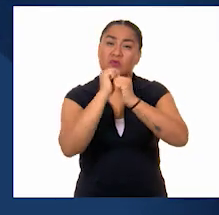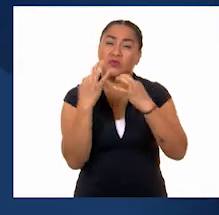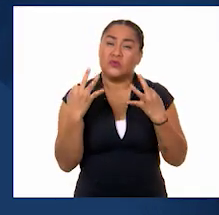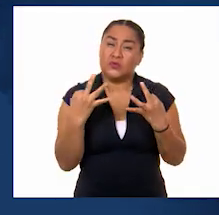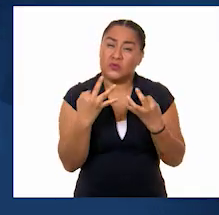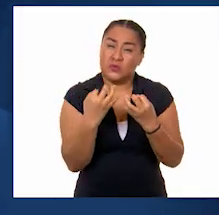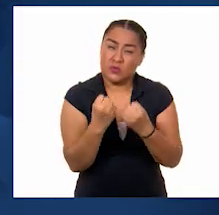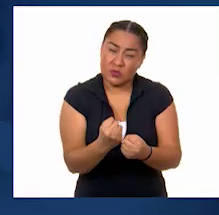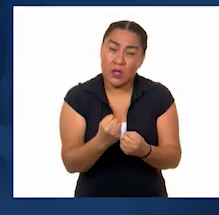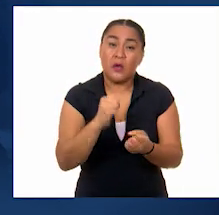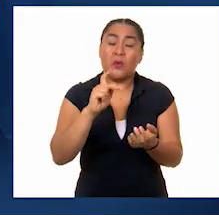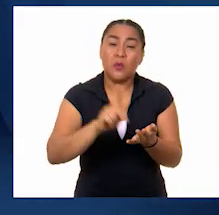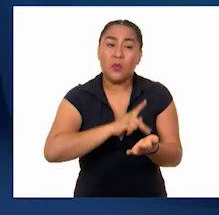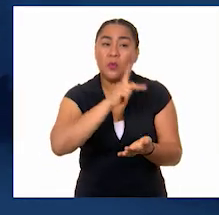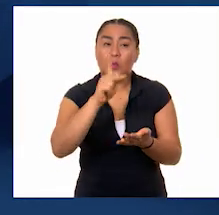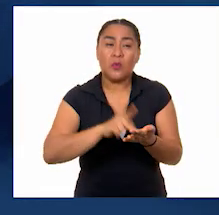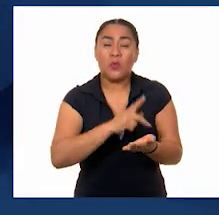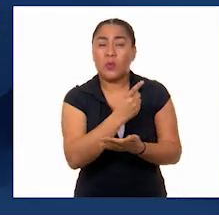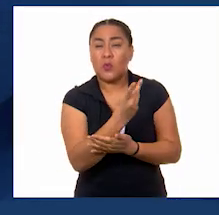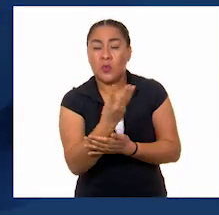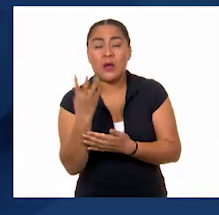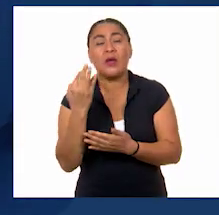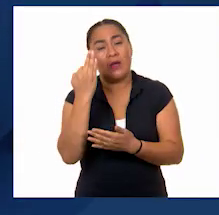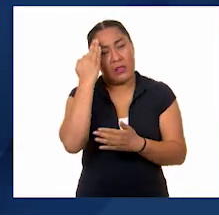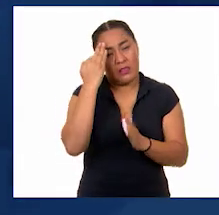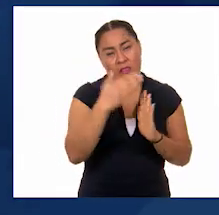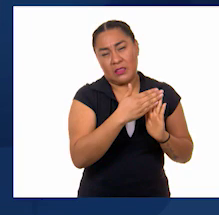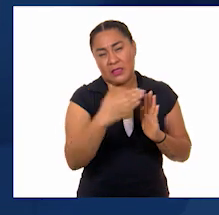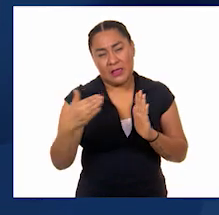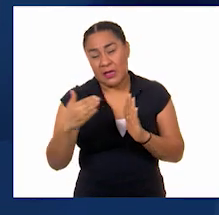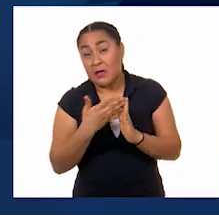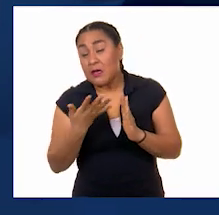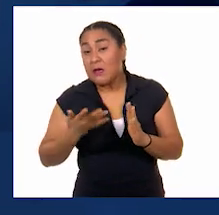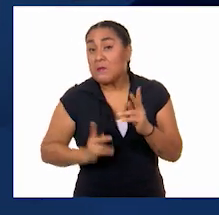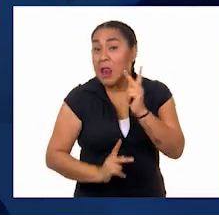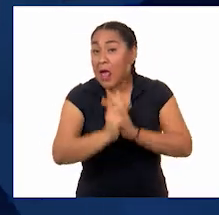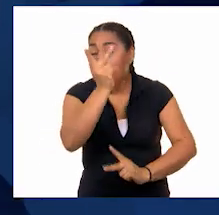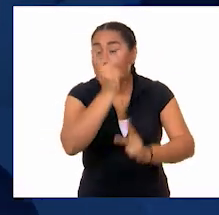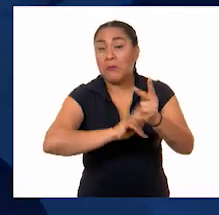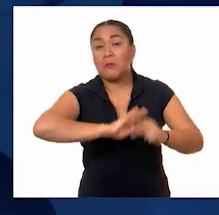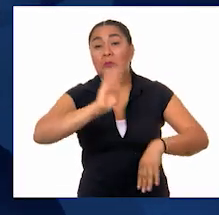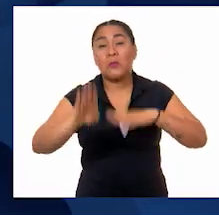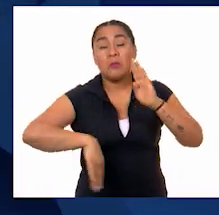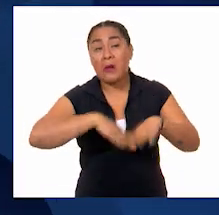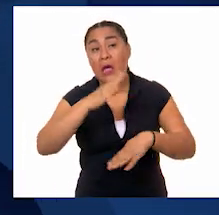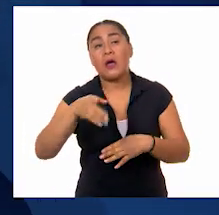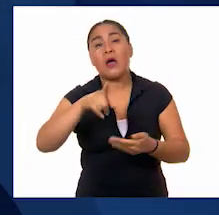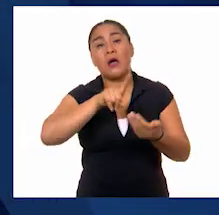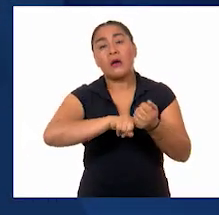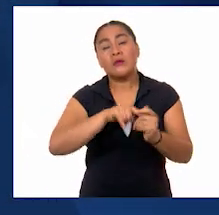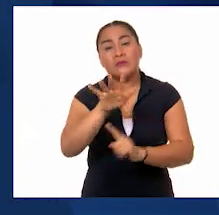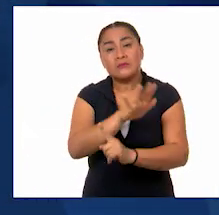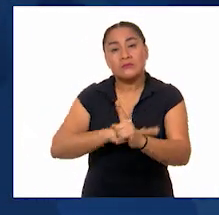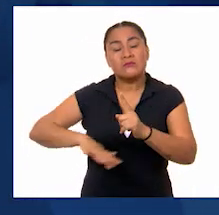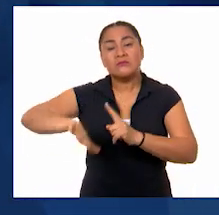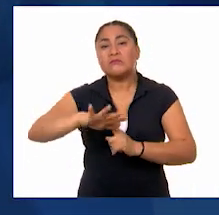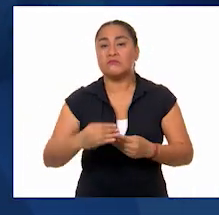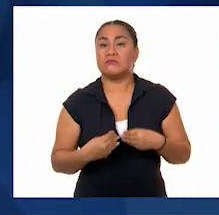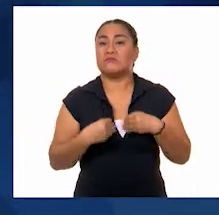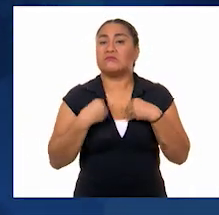esto pasó varias veces. En el periodo de frío, todas las plantas morían, menos las que estaban en zonas protegidas.